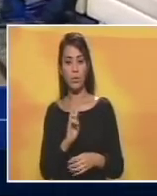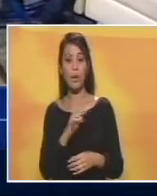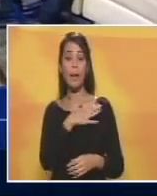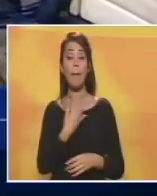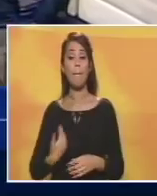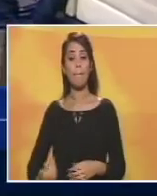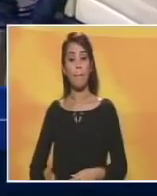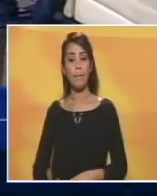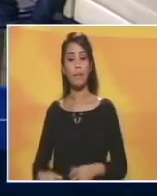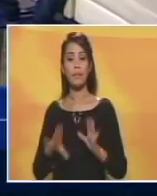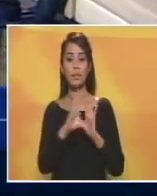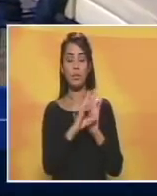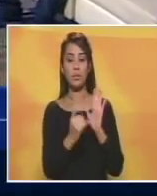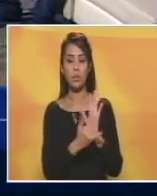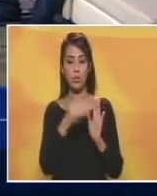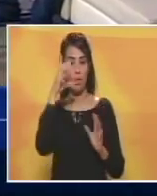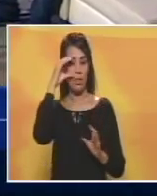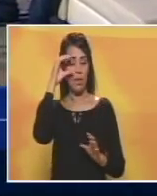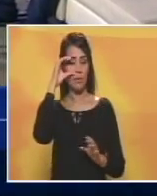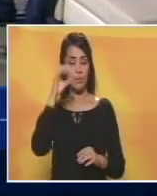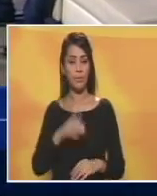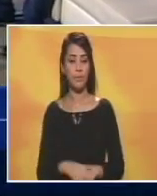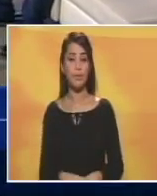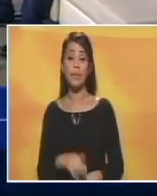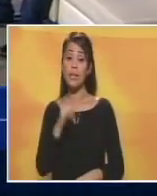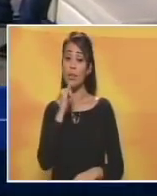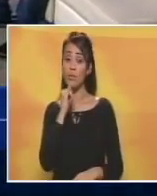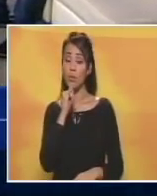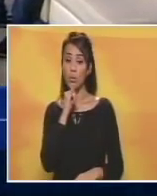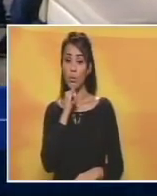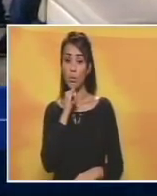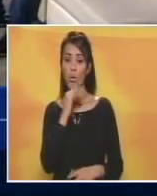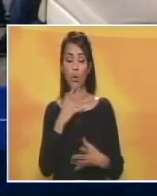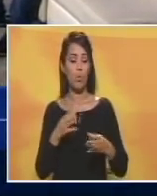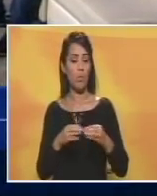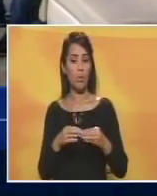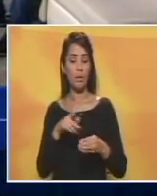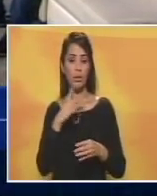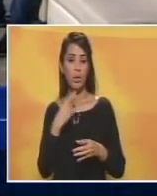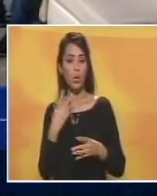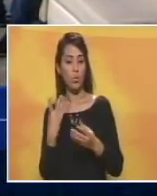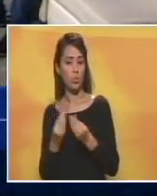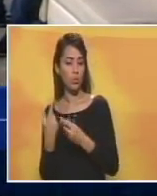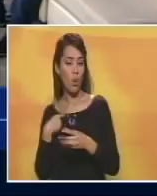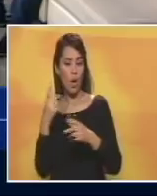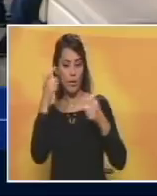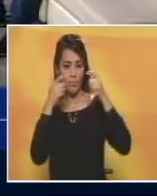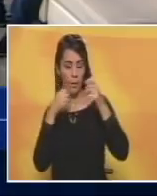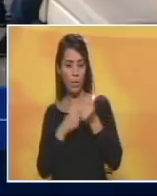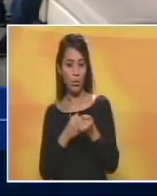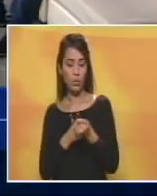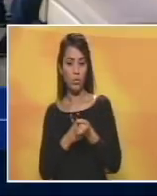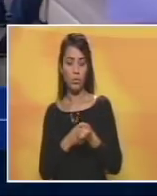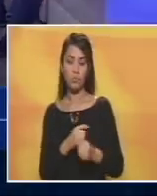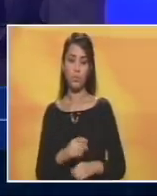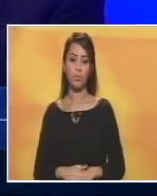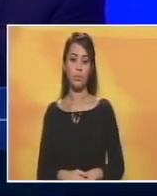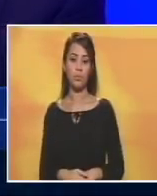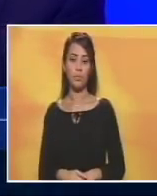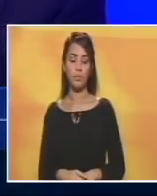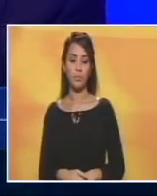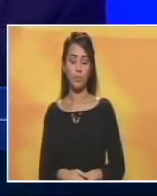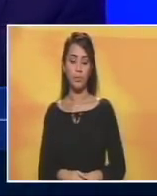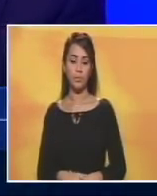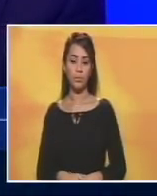de la constituyente, Delcy Rodríguez, precisó que no se trata de un partido adjunto al PSUV, por lo que sus adeptos no incurrirán en